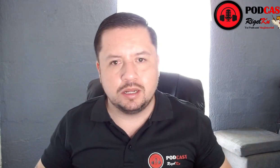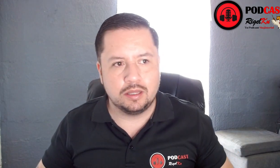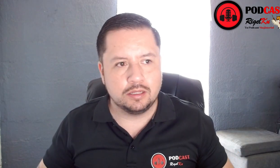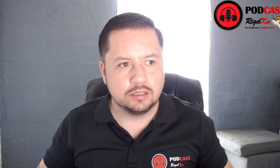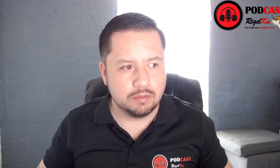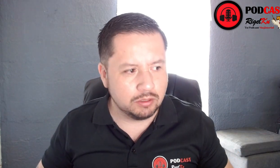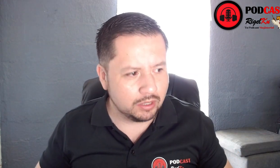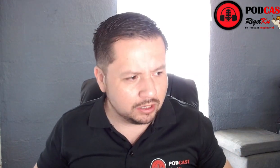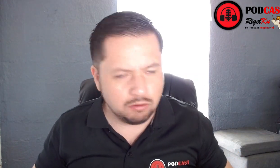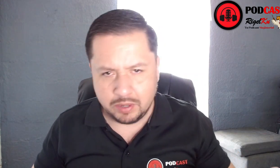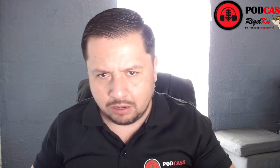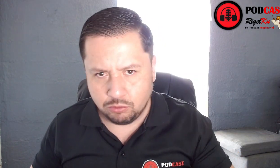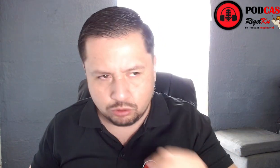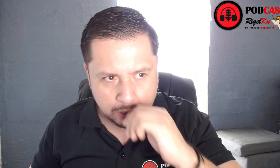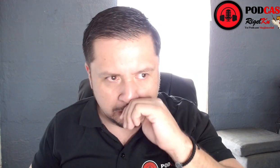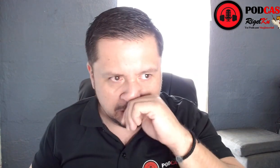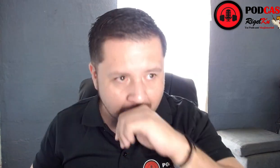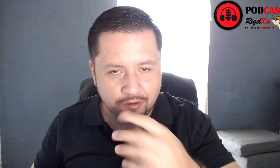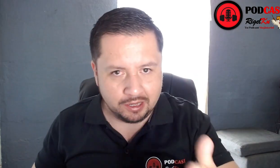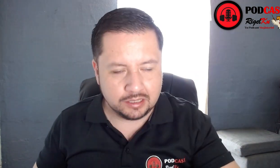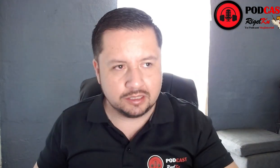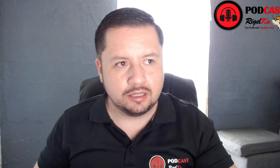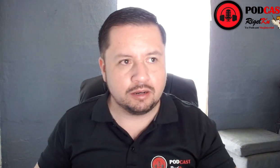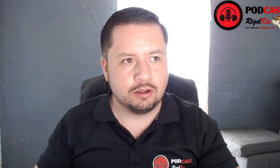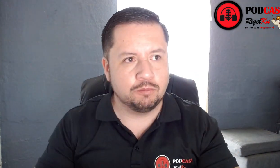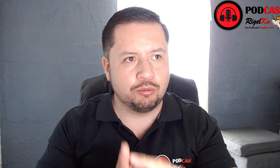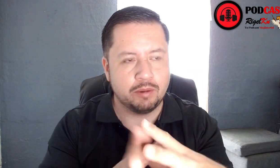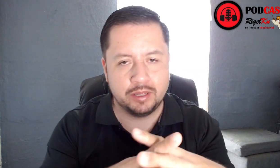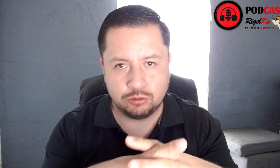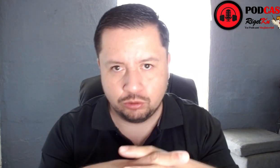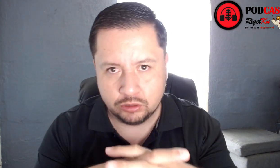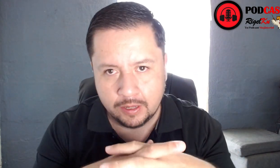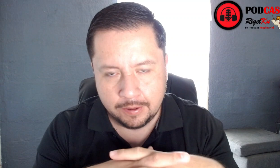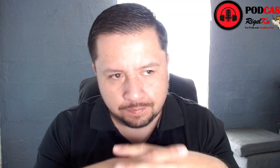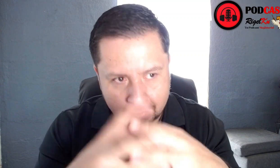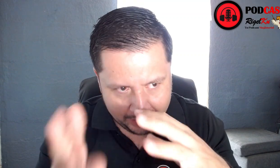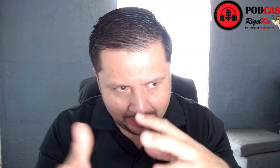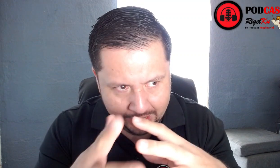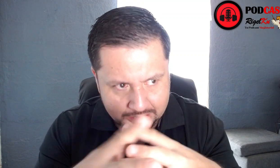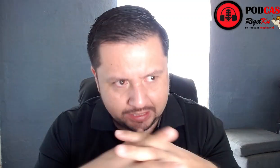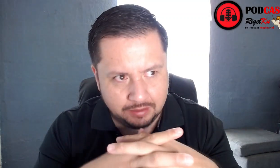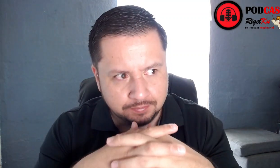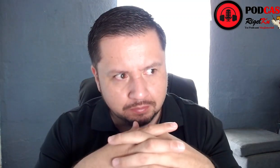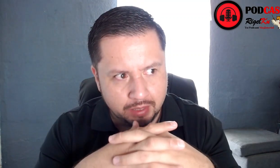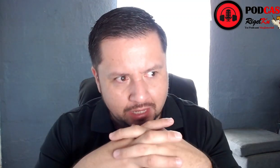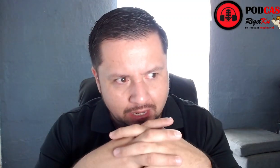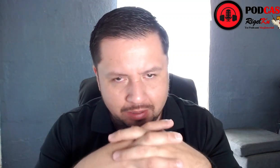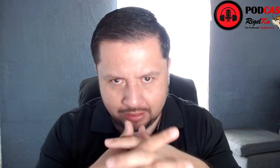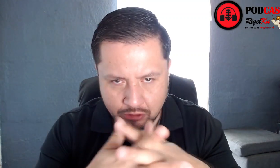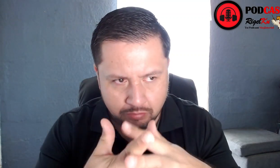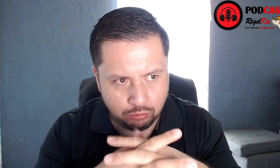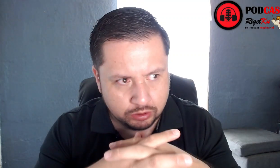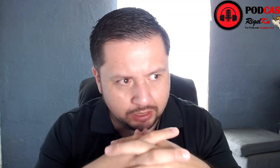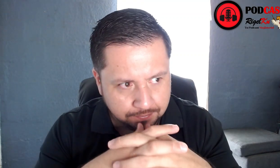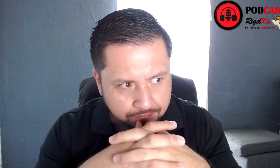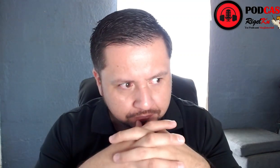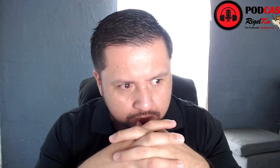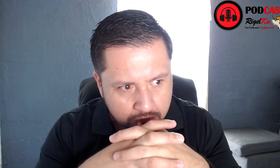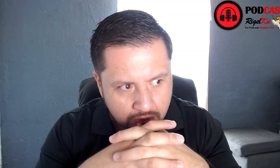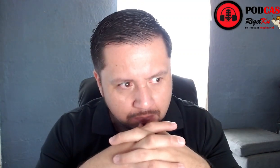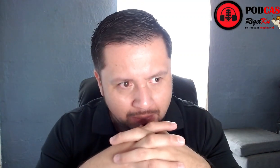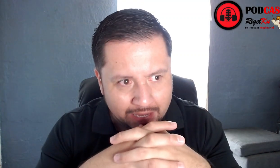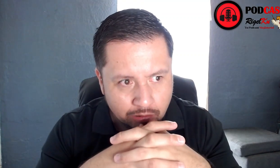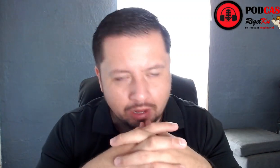atención del sistema educativo. Me da gusto que al fin ya se esté trabajando un programa de estudios realista. Me llama la atención, me gusta,